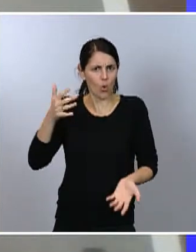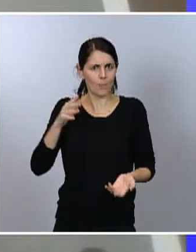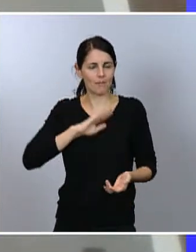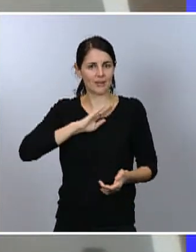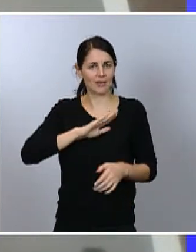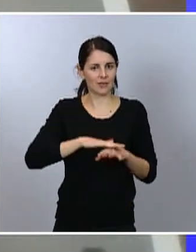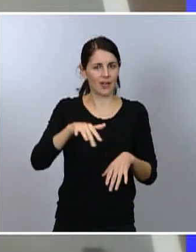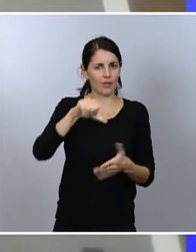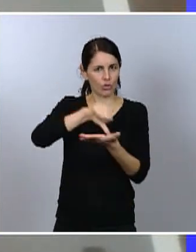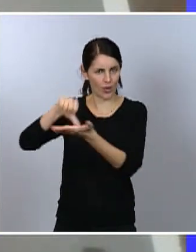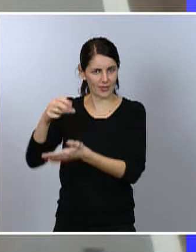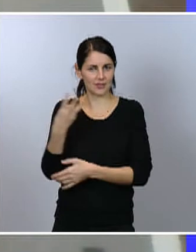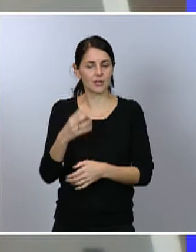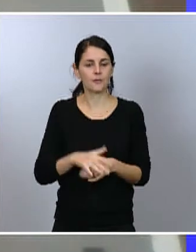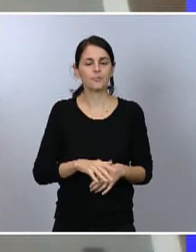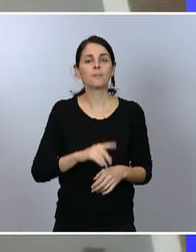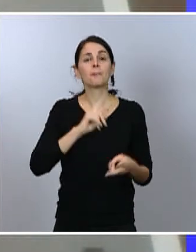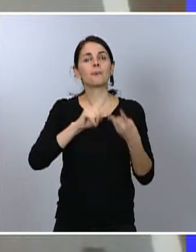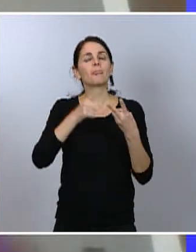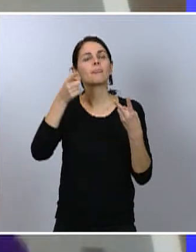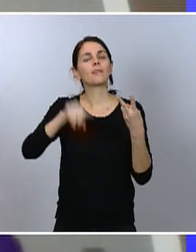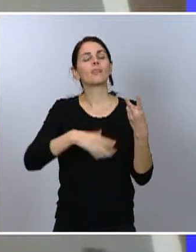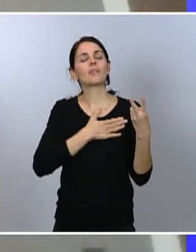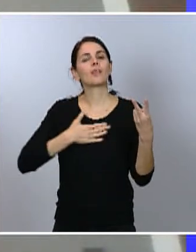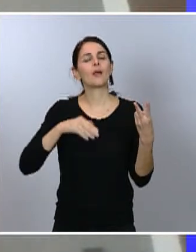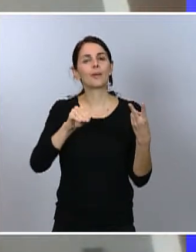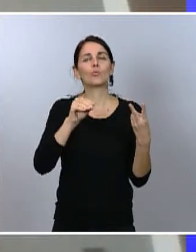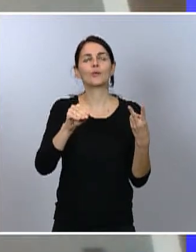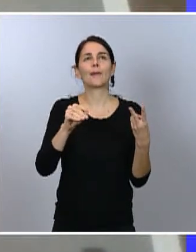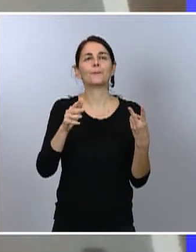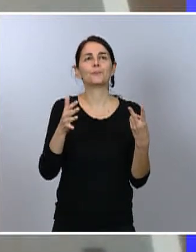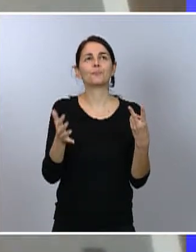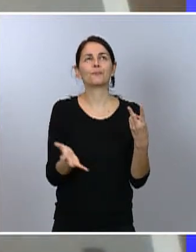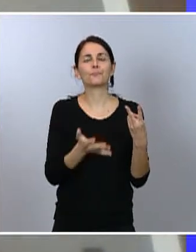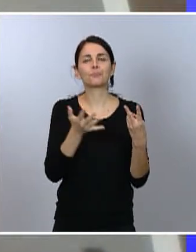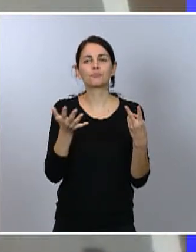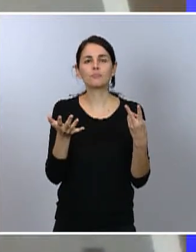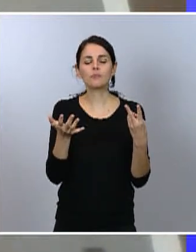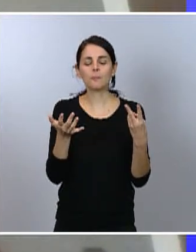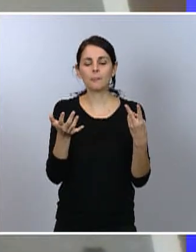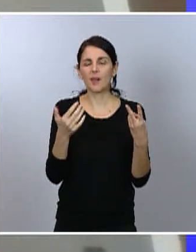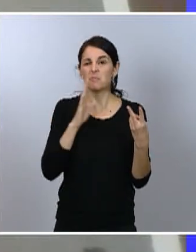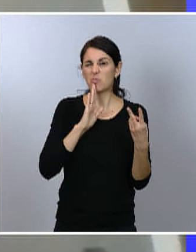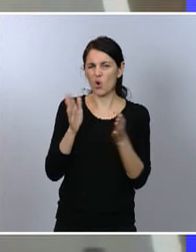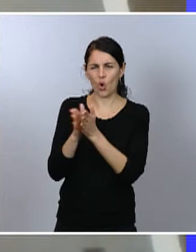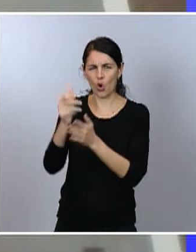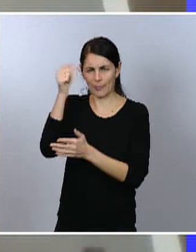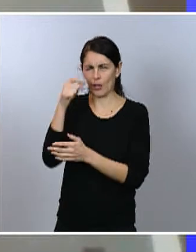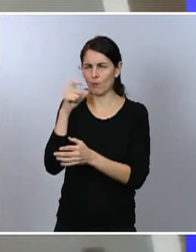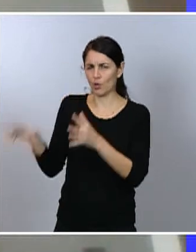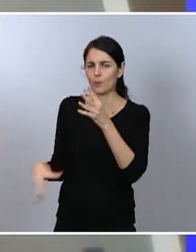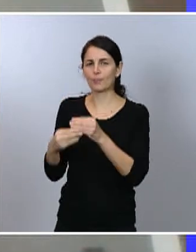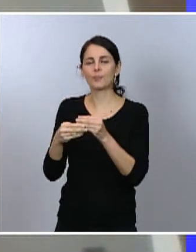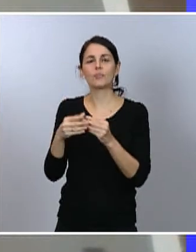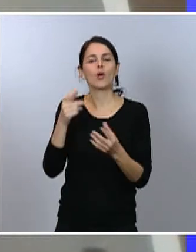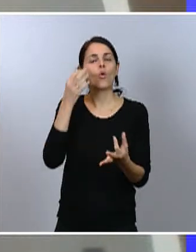quería preguntar, bueno, siguiendo un poco con la pregunta del compañero, un dato que tampoco me